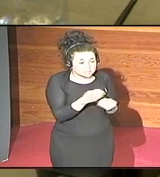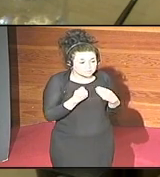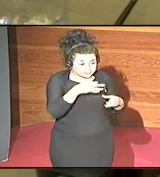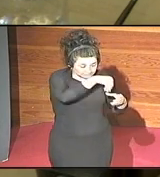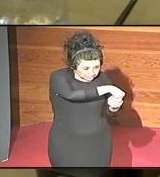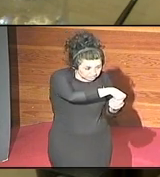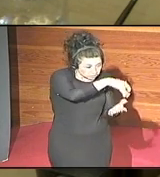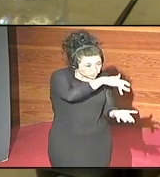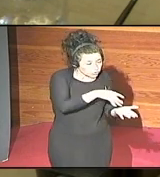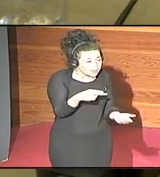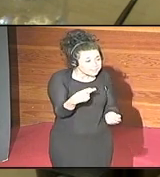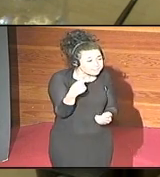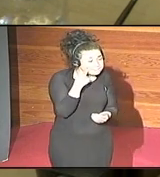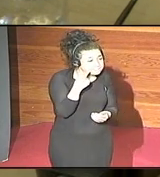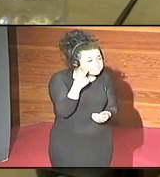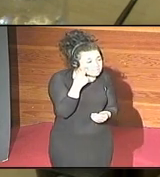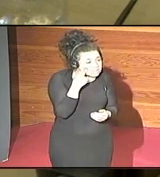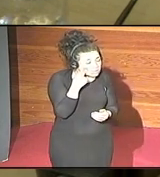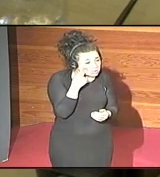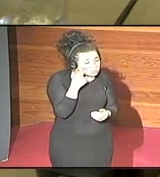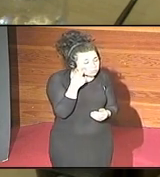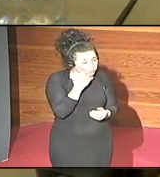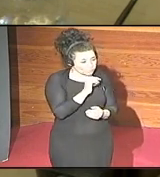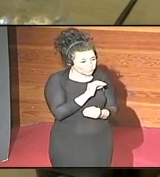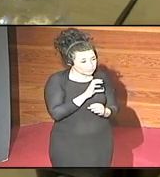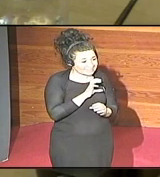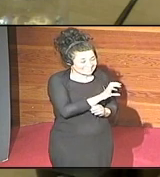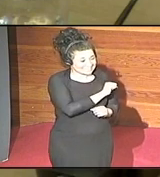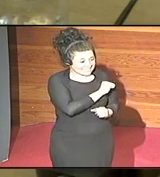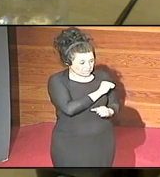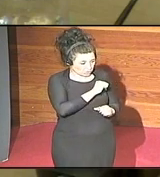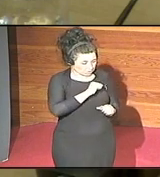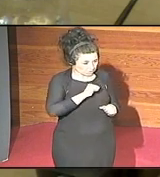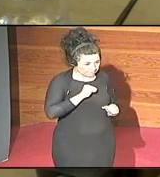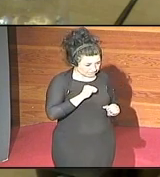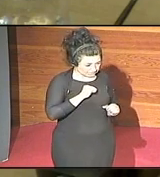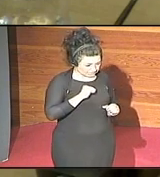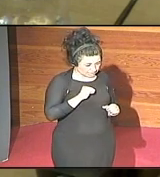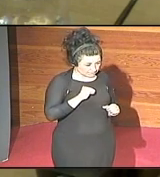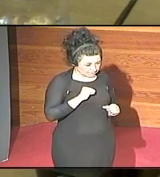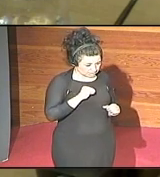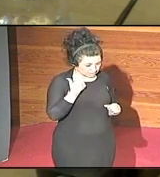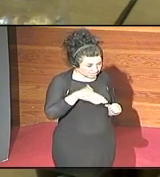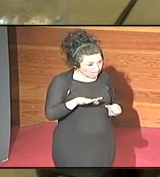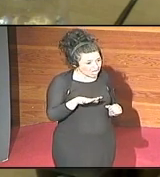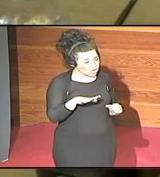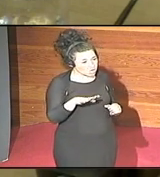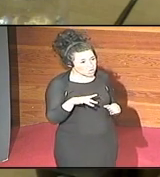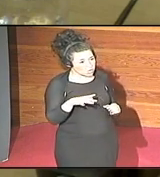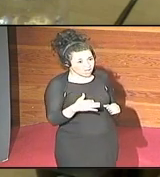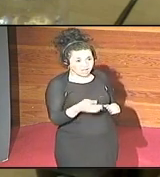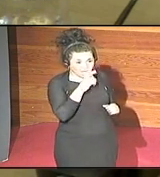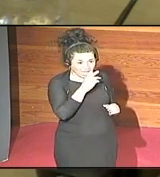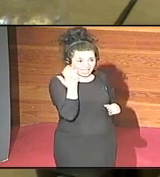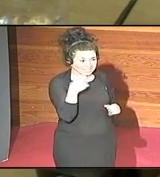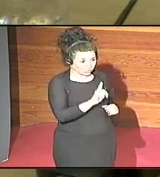tuvieron miedo que la independencia del Estado en que de repente se encontraban, que ya no era el Estado que era el de